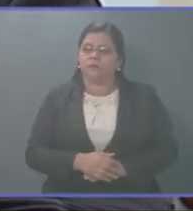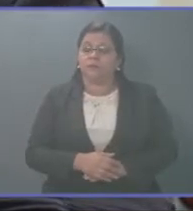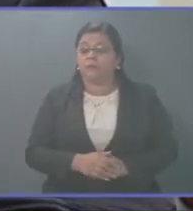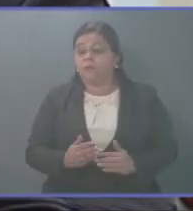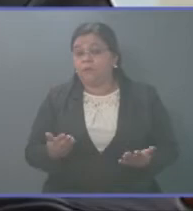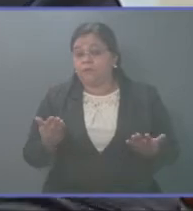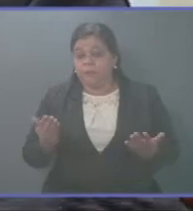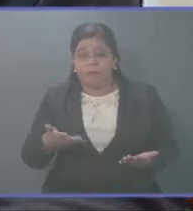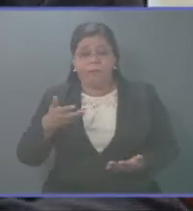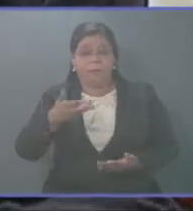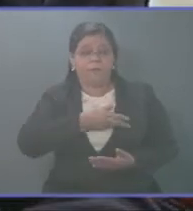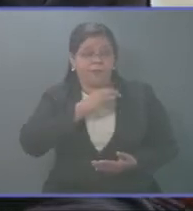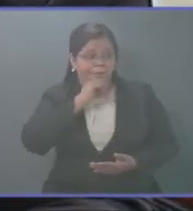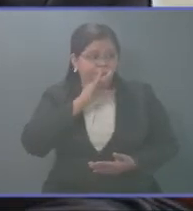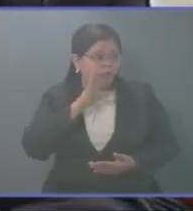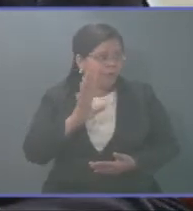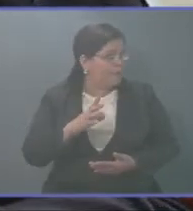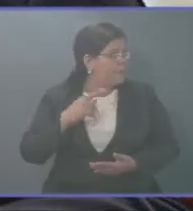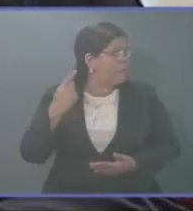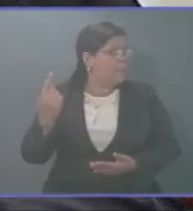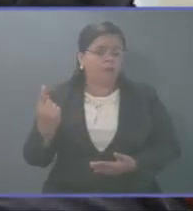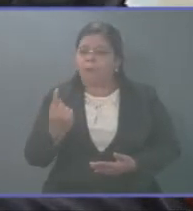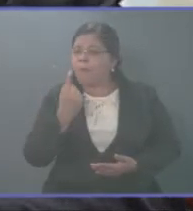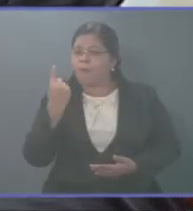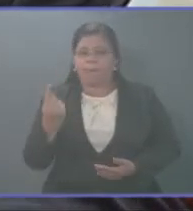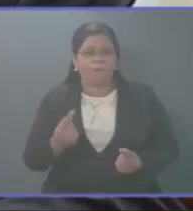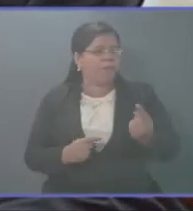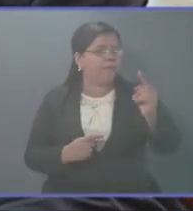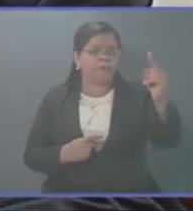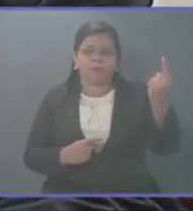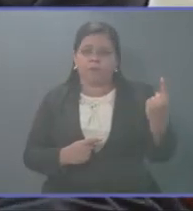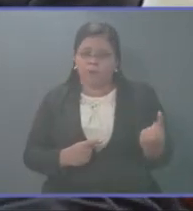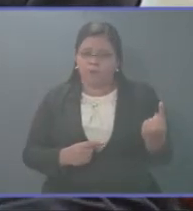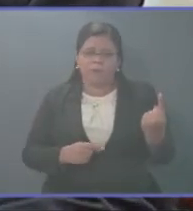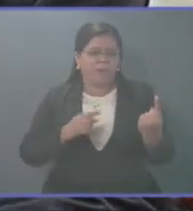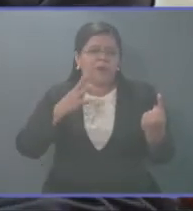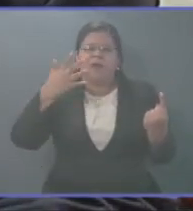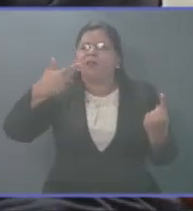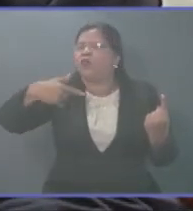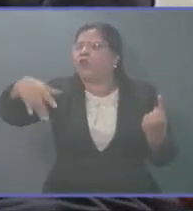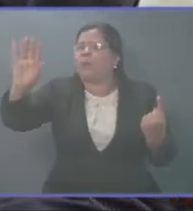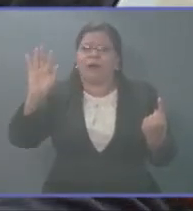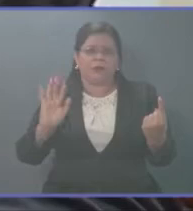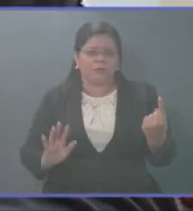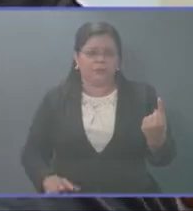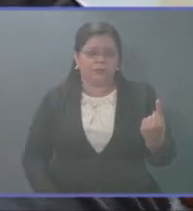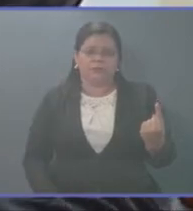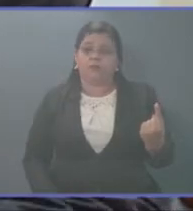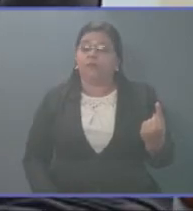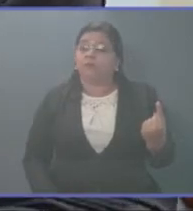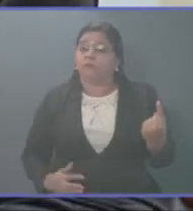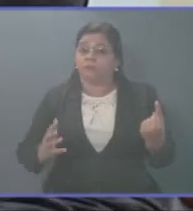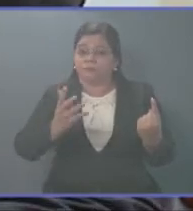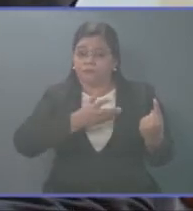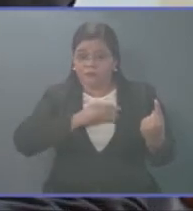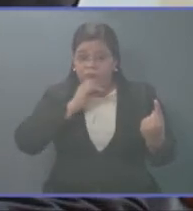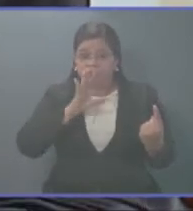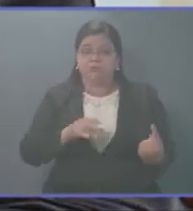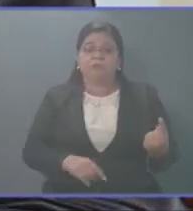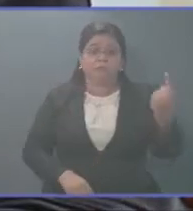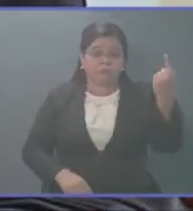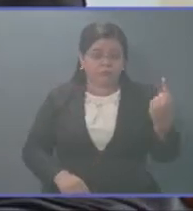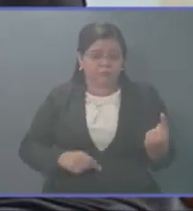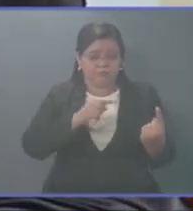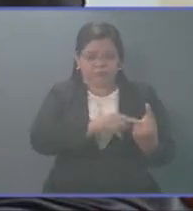Porque estamos hablando no de un ciudadano común, sino que de un ejecutivo de